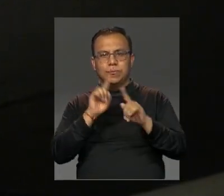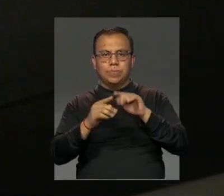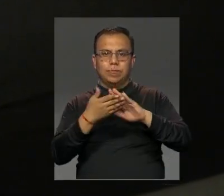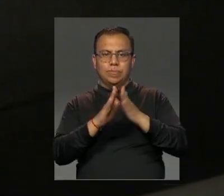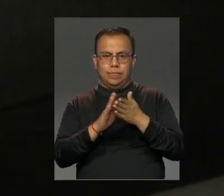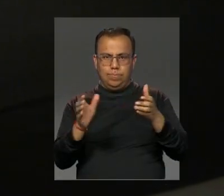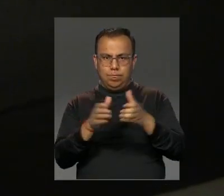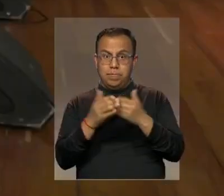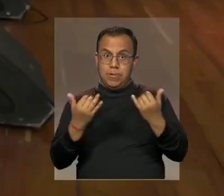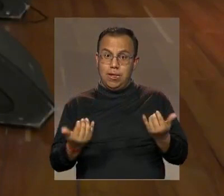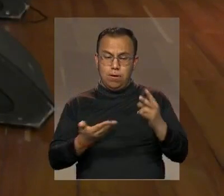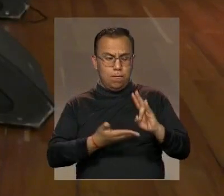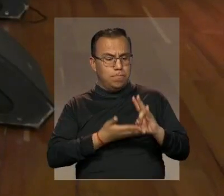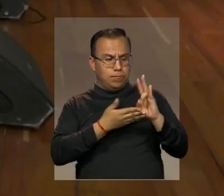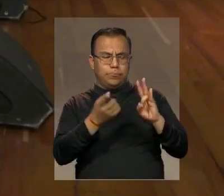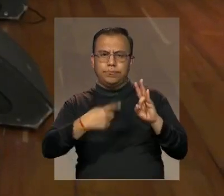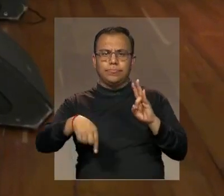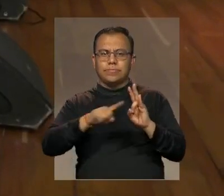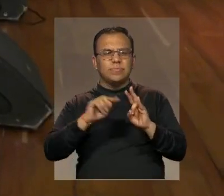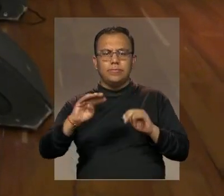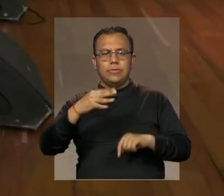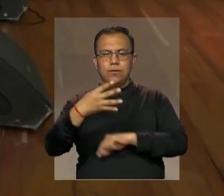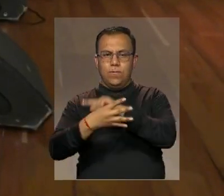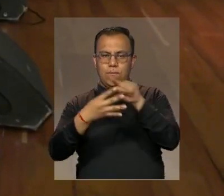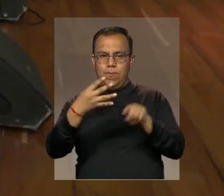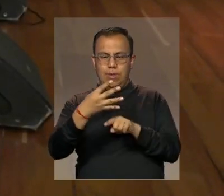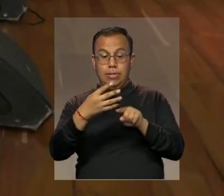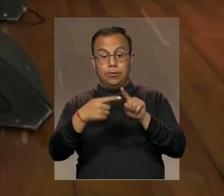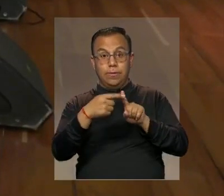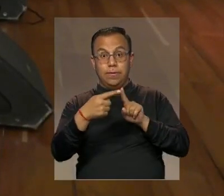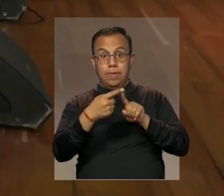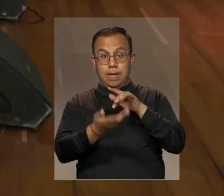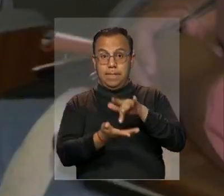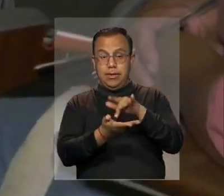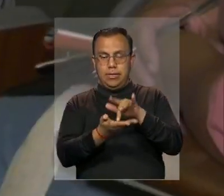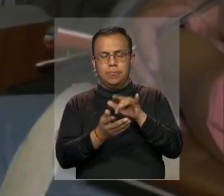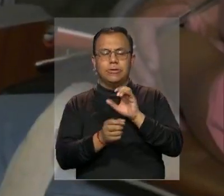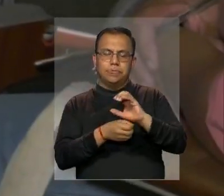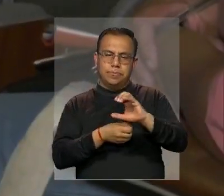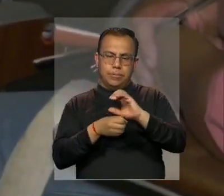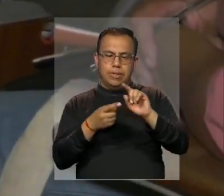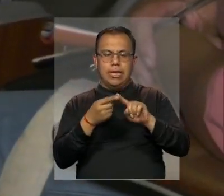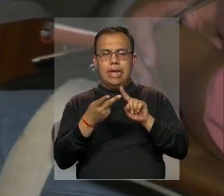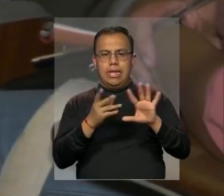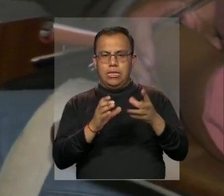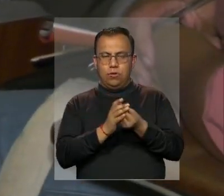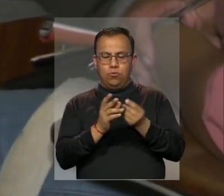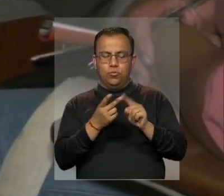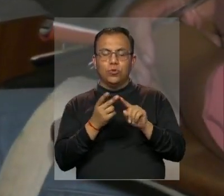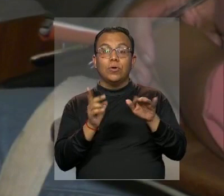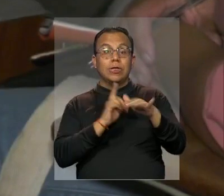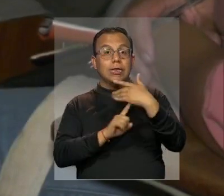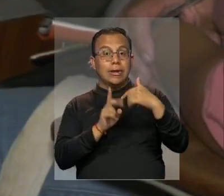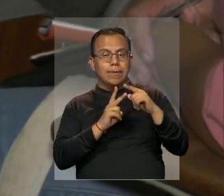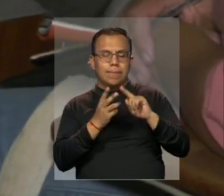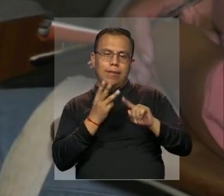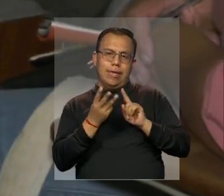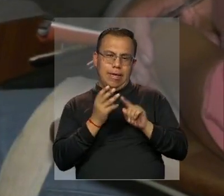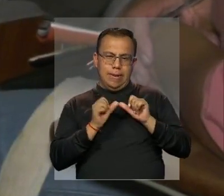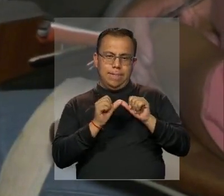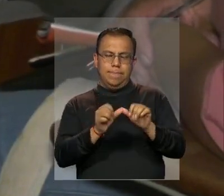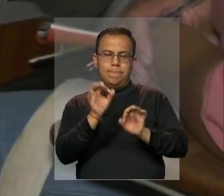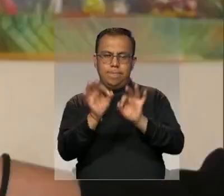comunidades. Este modelo tendrá cuatro ejes principales: la participación ciudadana, la inclusión, la cultura ambiental y la